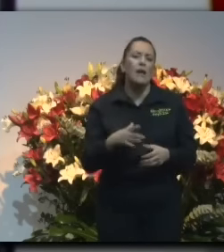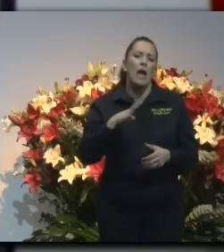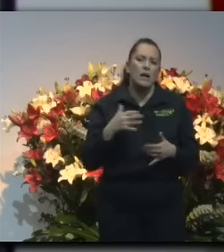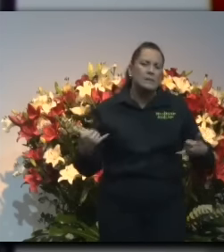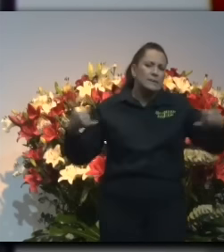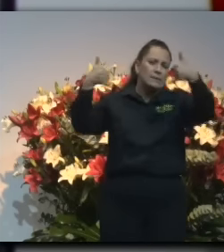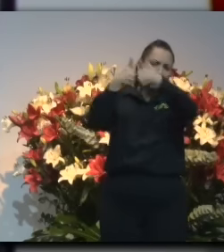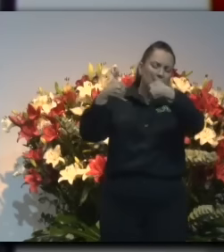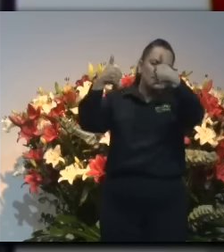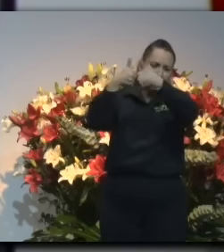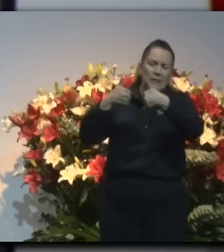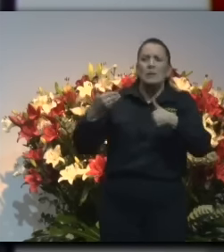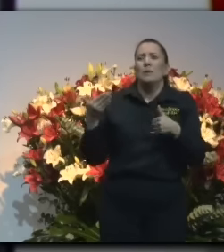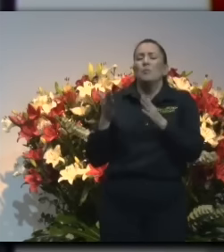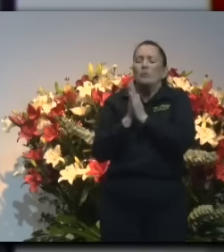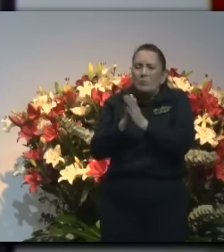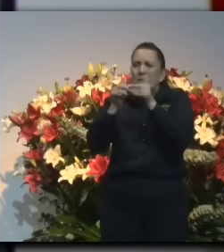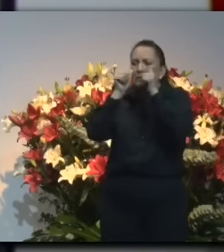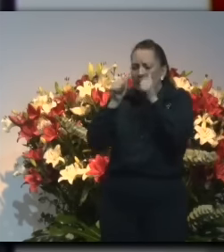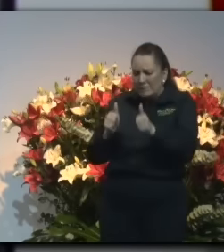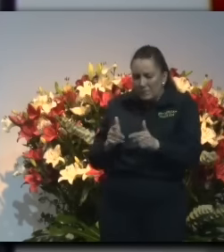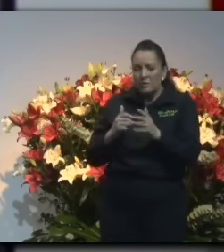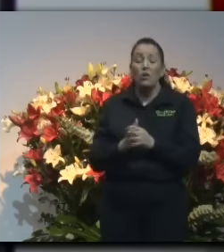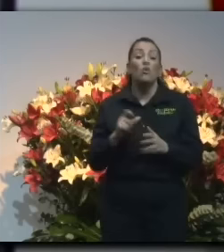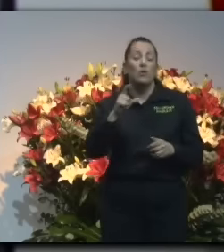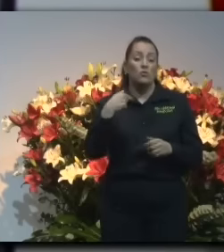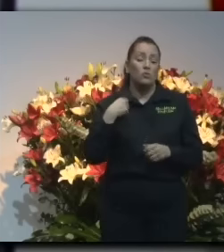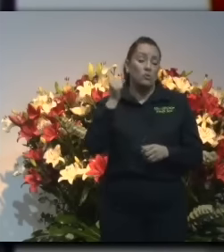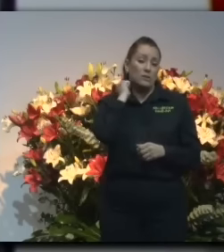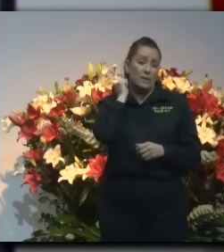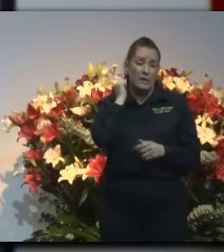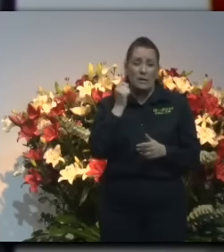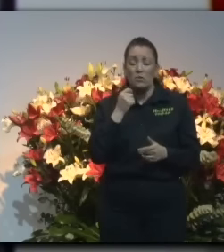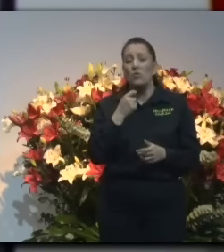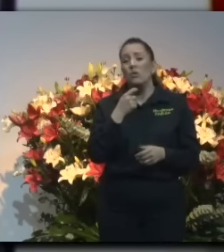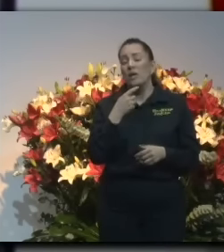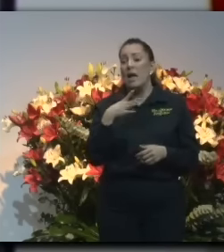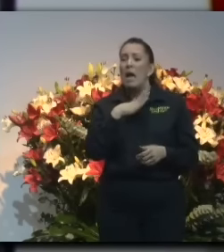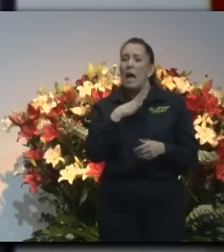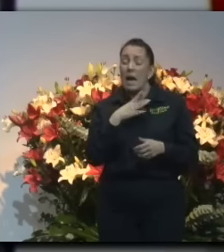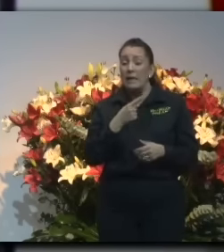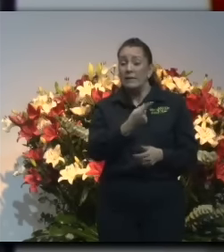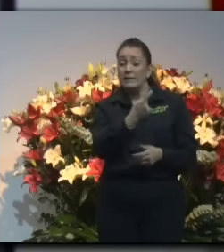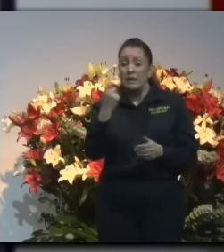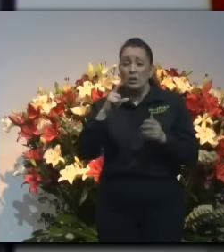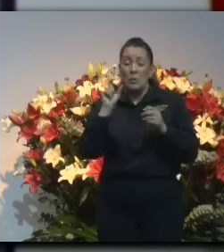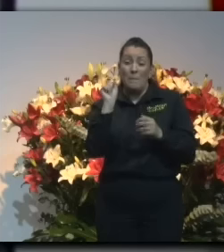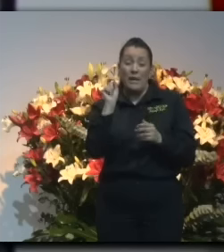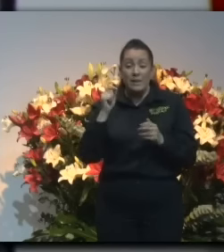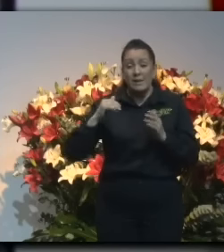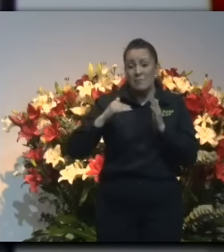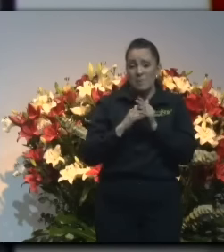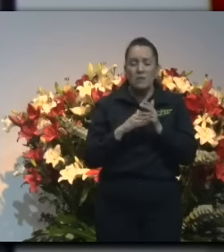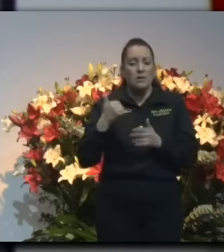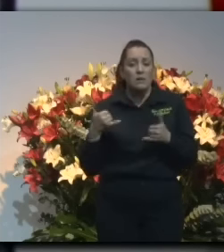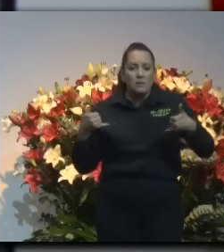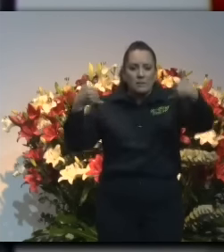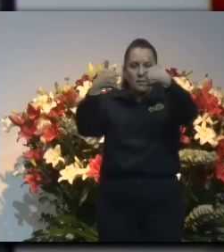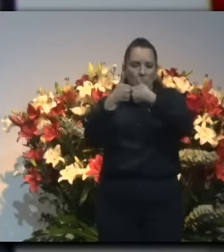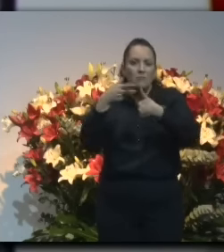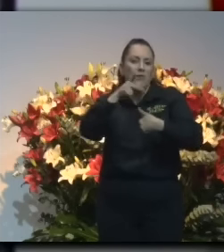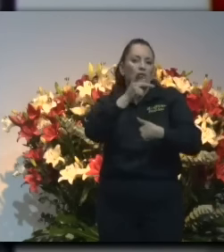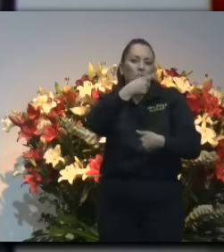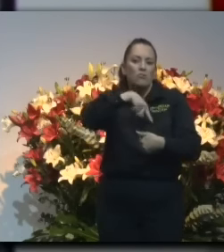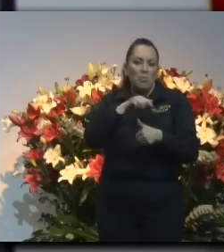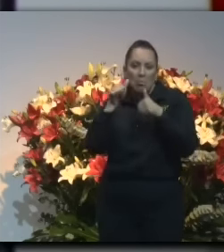de atención. Cuando yo era senadora se habían reportado 120 mil llamadas. El problema es que no le damos seguimiento a esas llamadas.